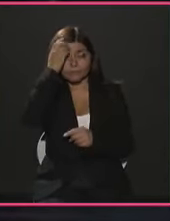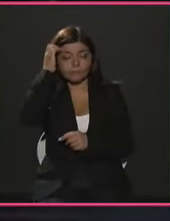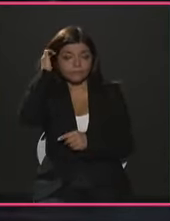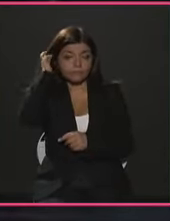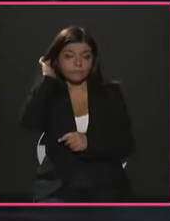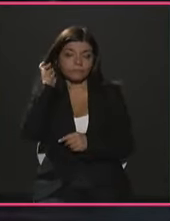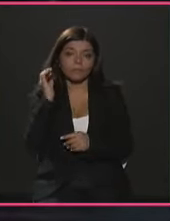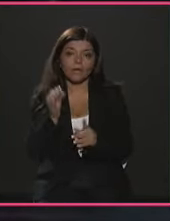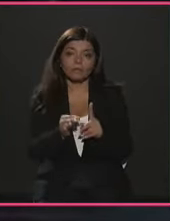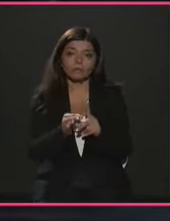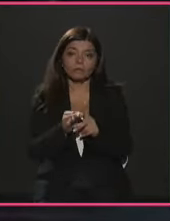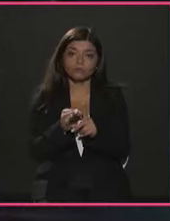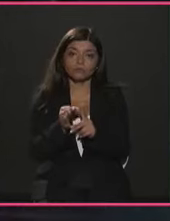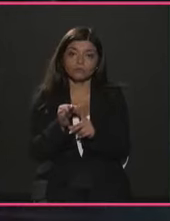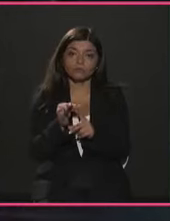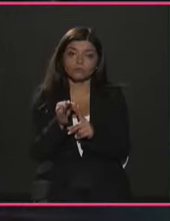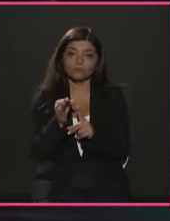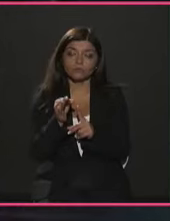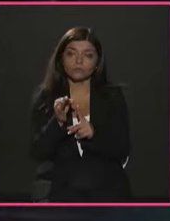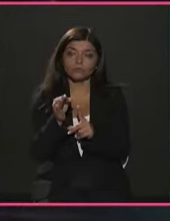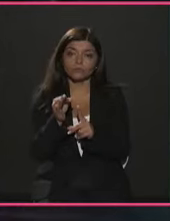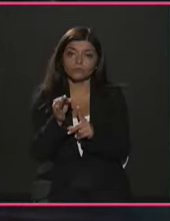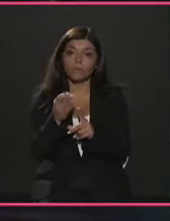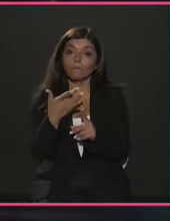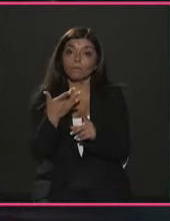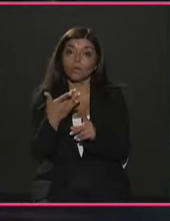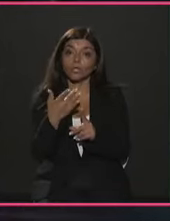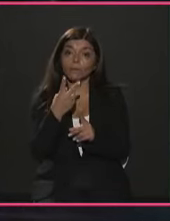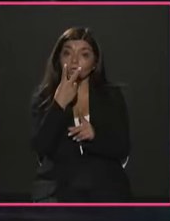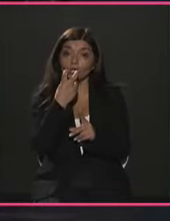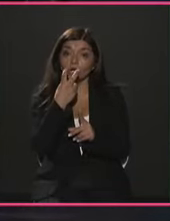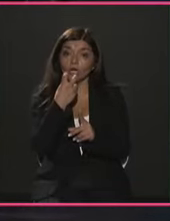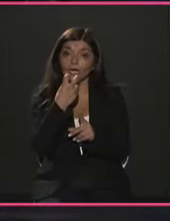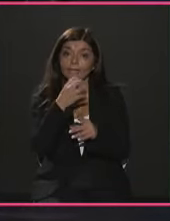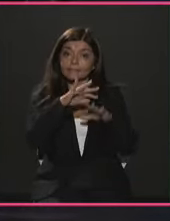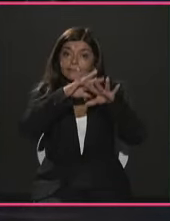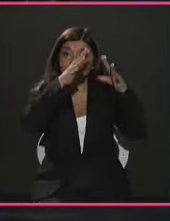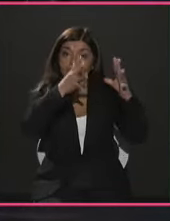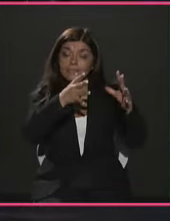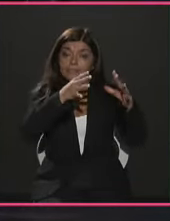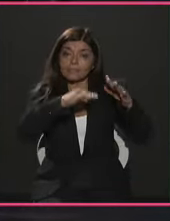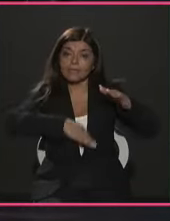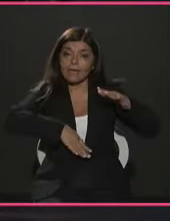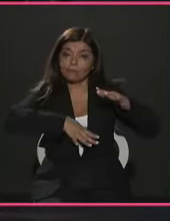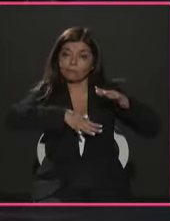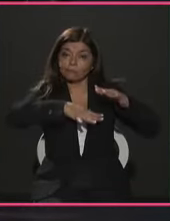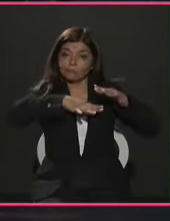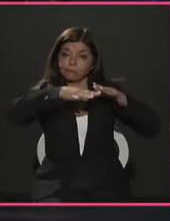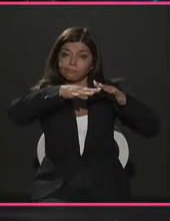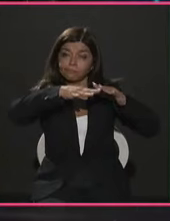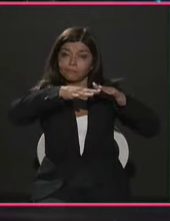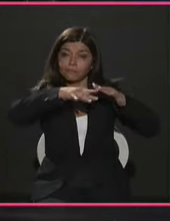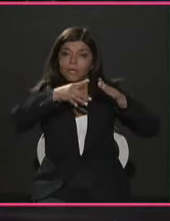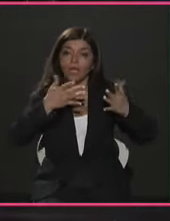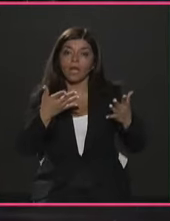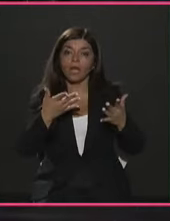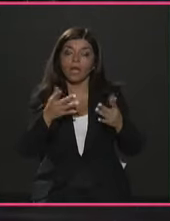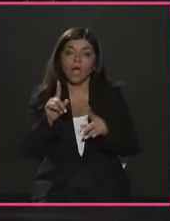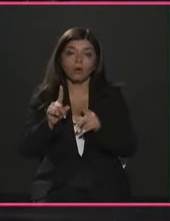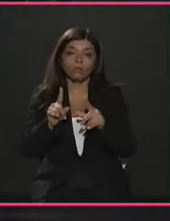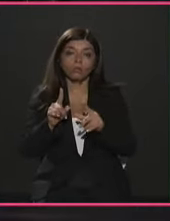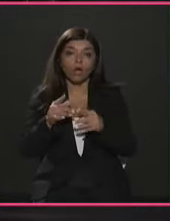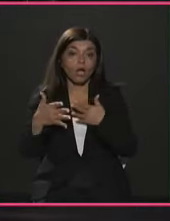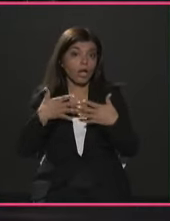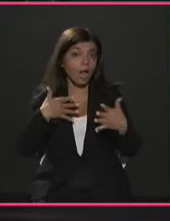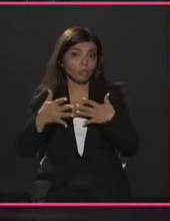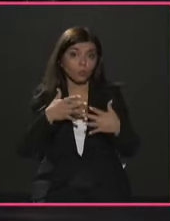viene subiendo porque vienen subiendo sostenidamente las emisiones de gases de efecto invernadero en el planeta esas alzas no son como creen algunos un ciclo